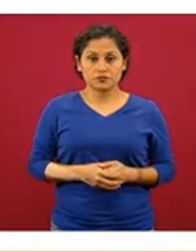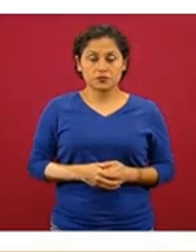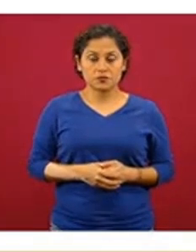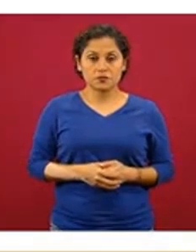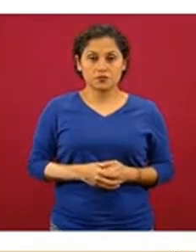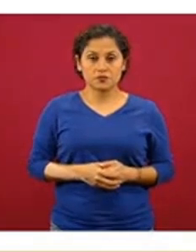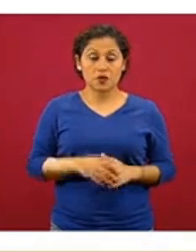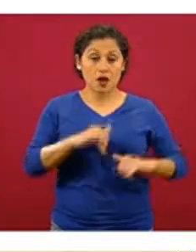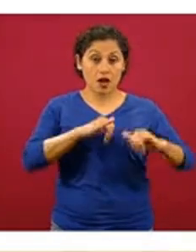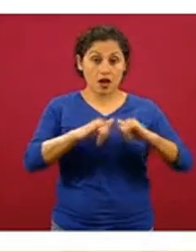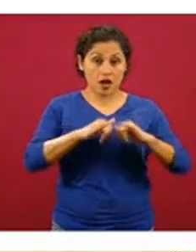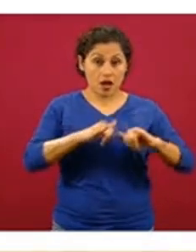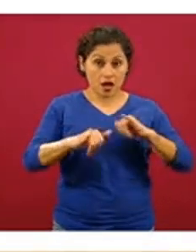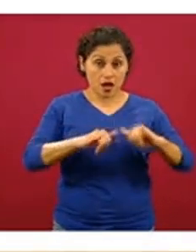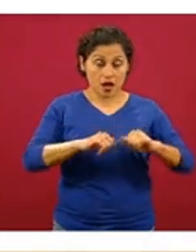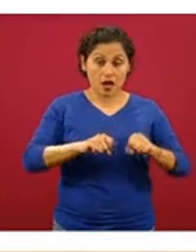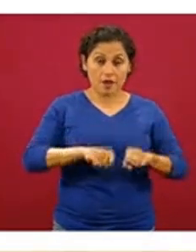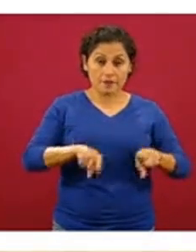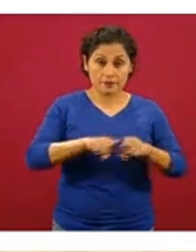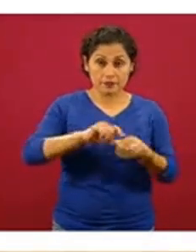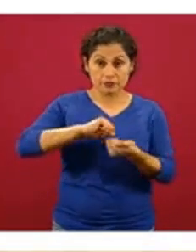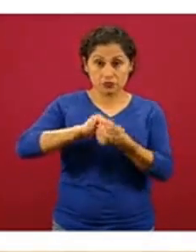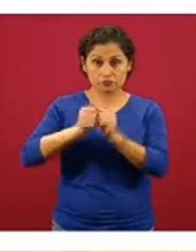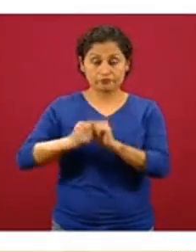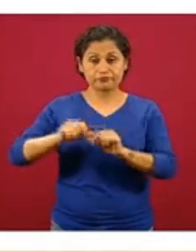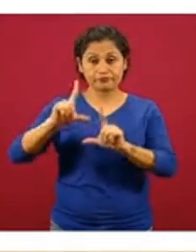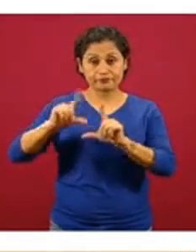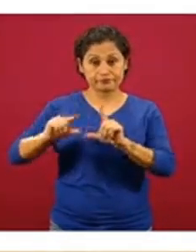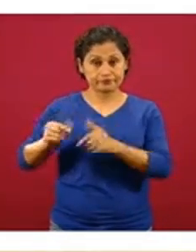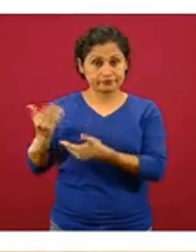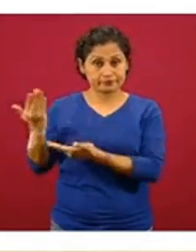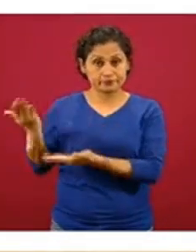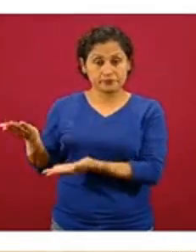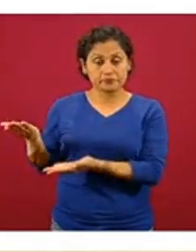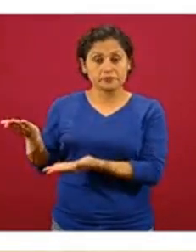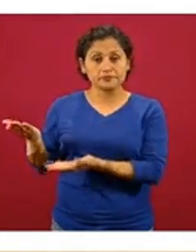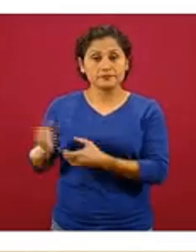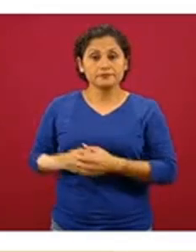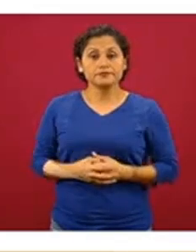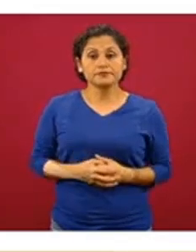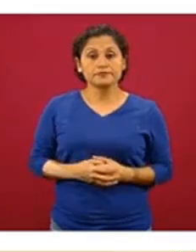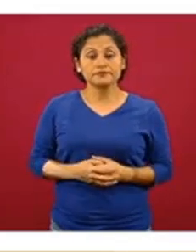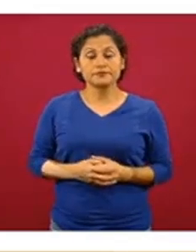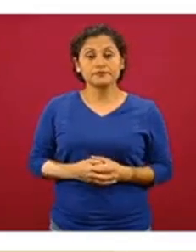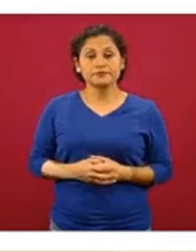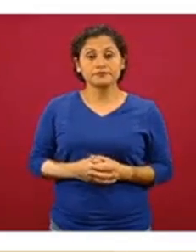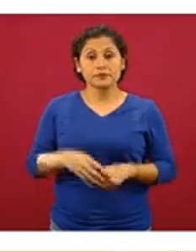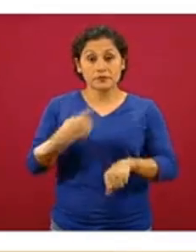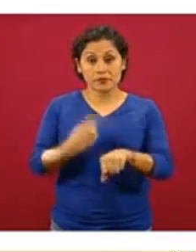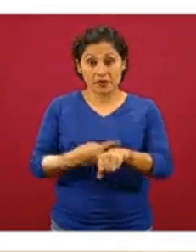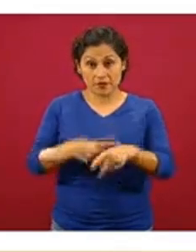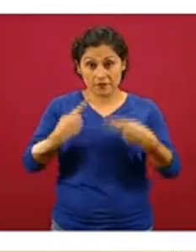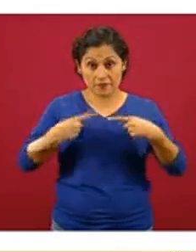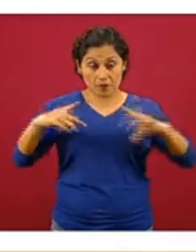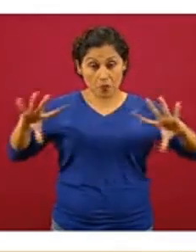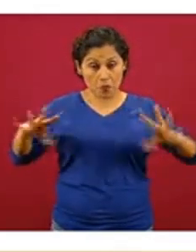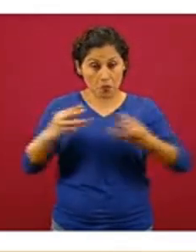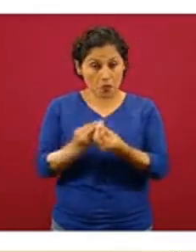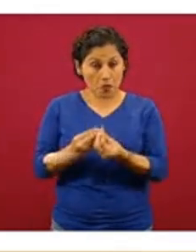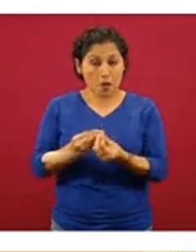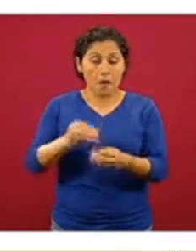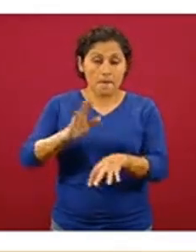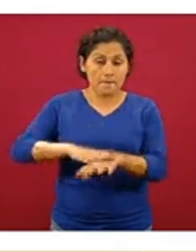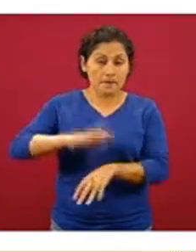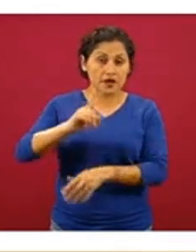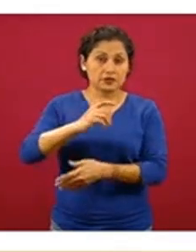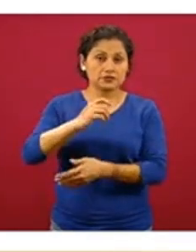Aquí se ve en una gráfica de barras, destacábamos ayer que poco más de la tercera parte de la epidemia está en el Valle de México y le